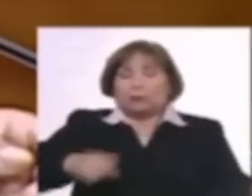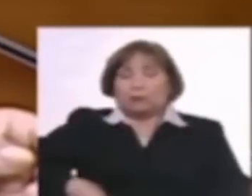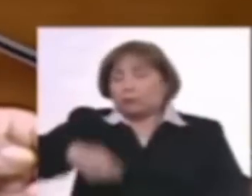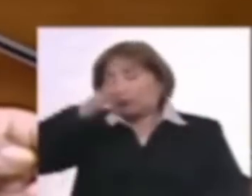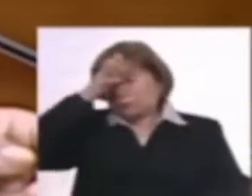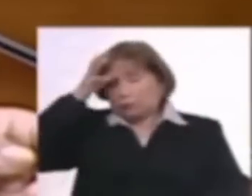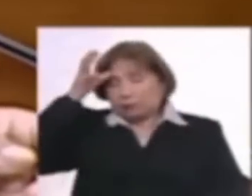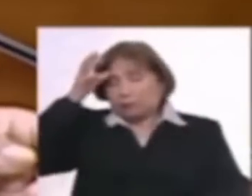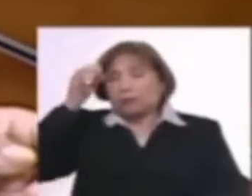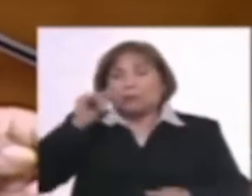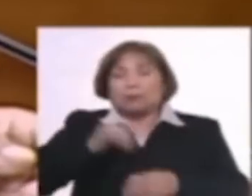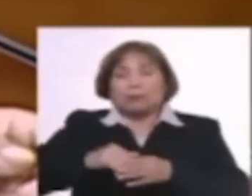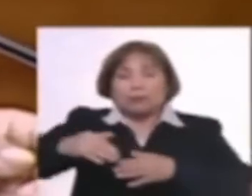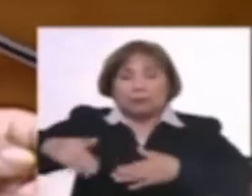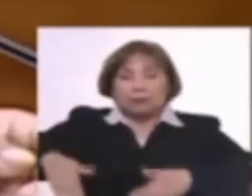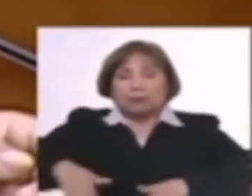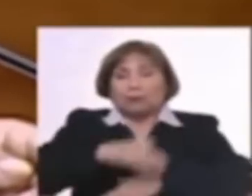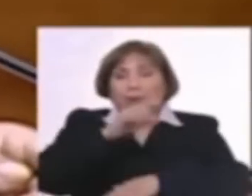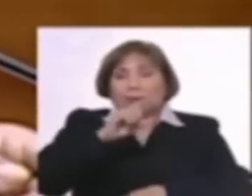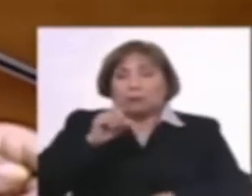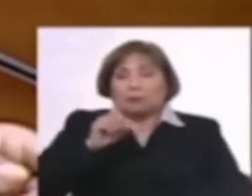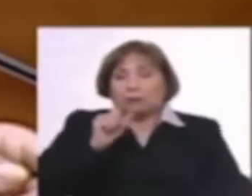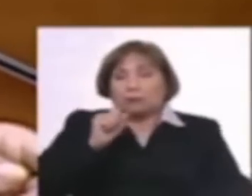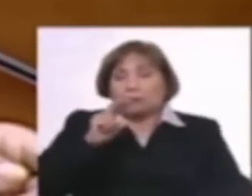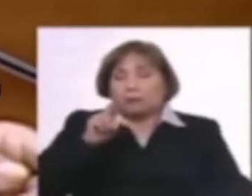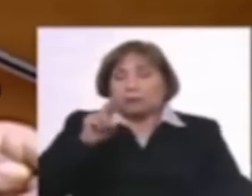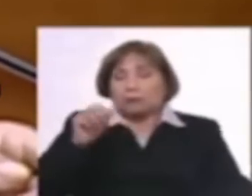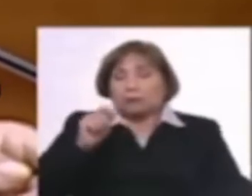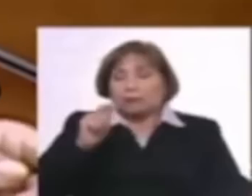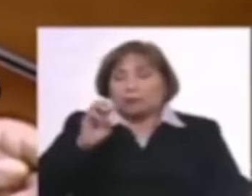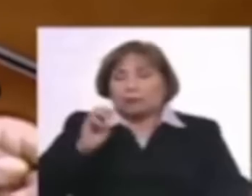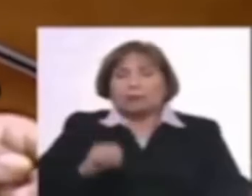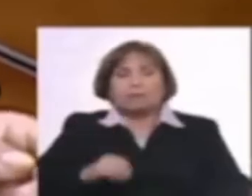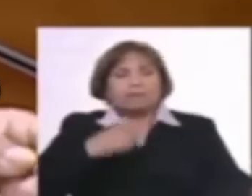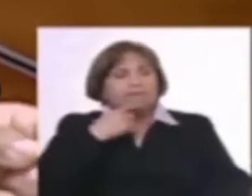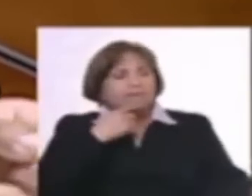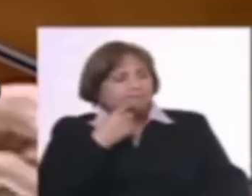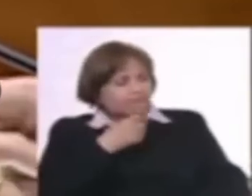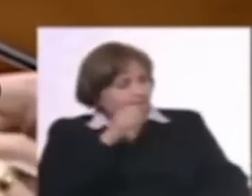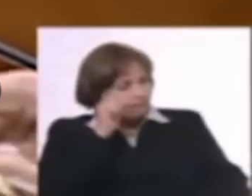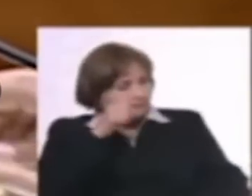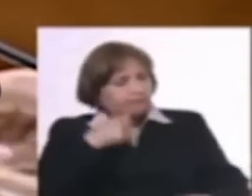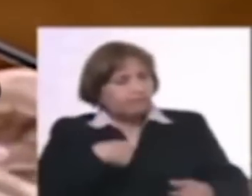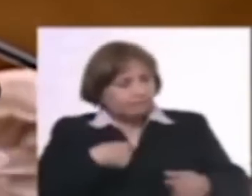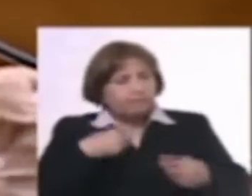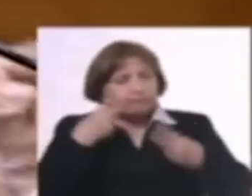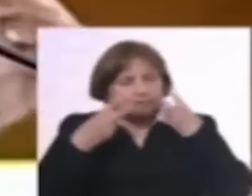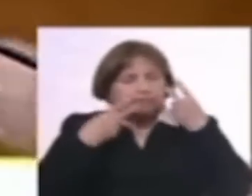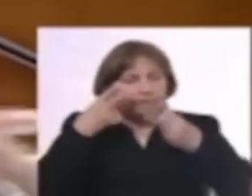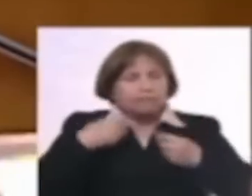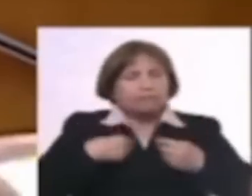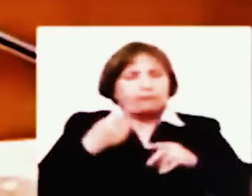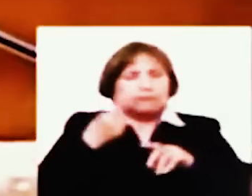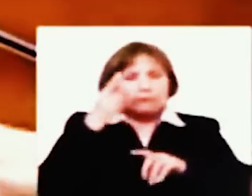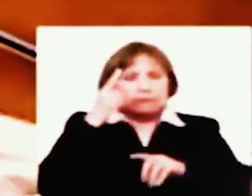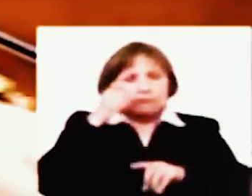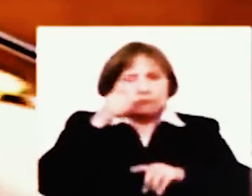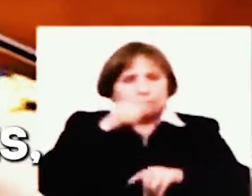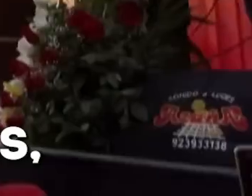Castillo en el pasaje Zarratea? Lo visité antes de ser nombrado como ministro, una sola